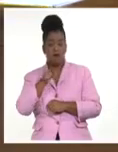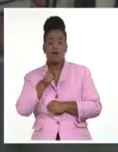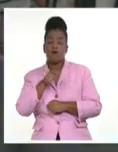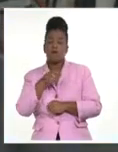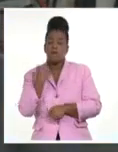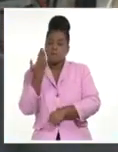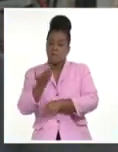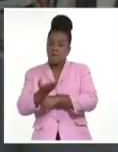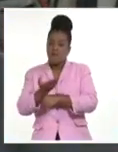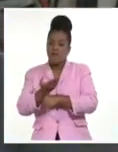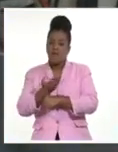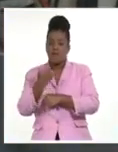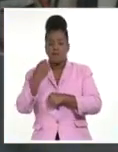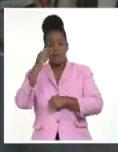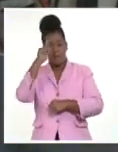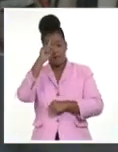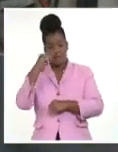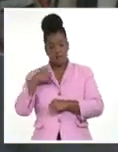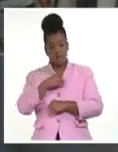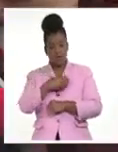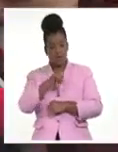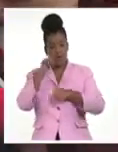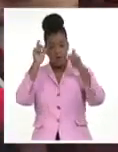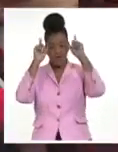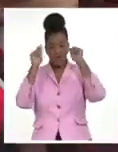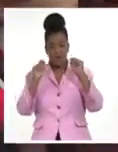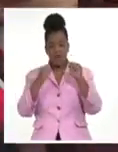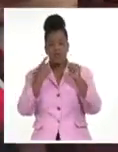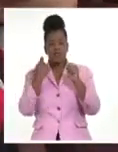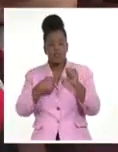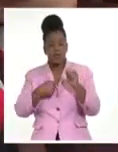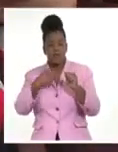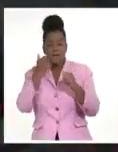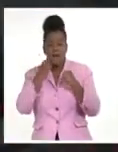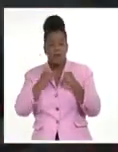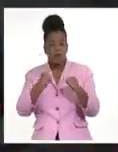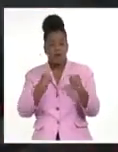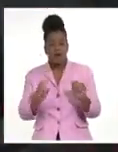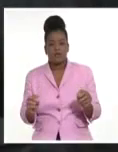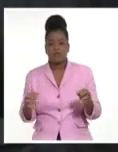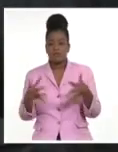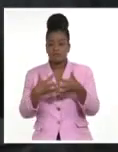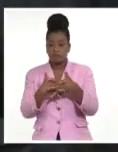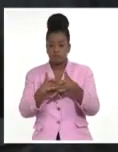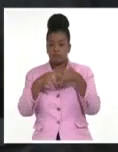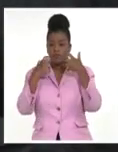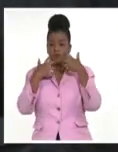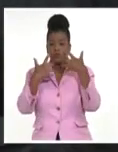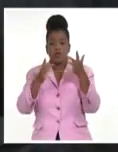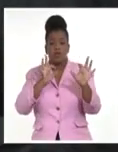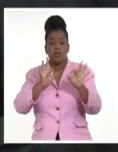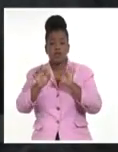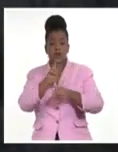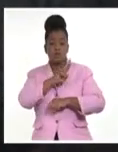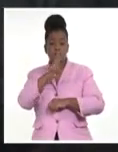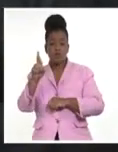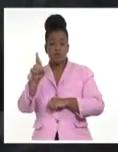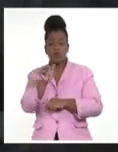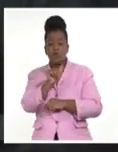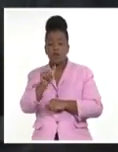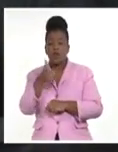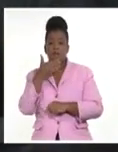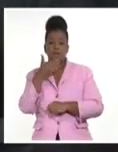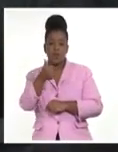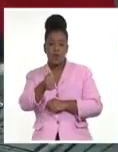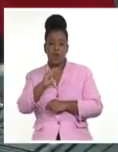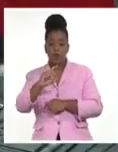del médico y la enfermera de la familia, cimiento insustituible de la revolución, a mejorar la infraestructura de consultorios y